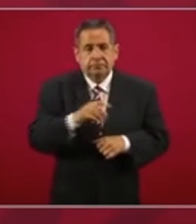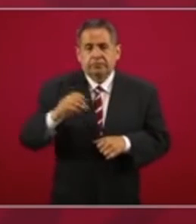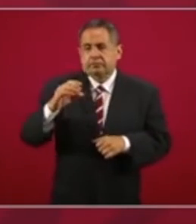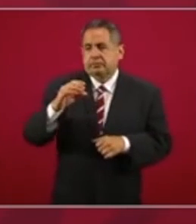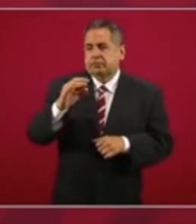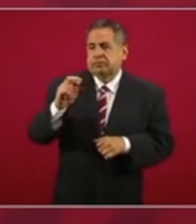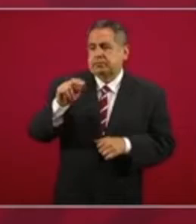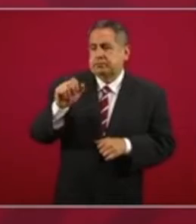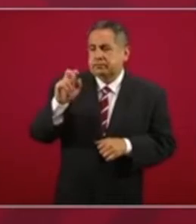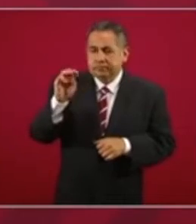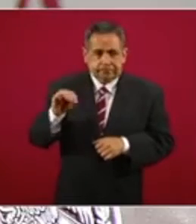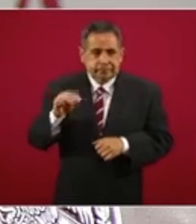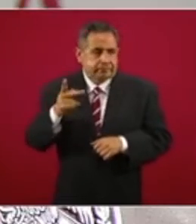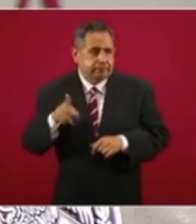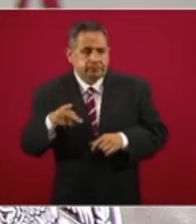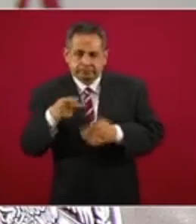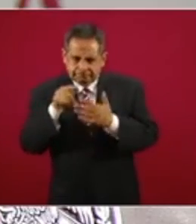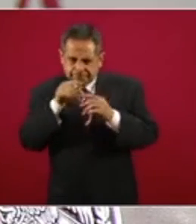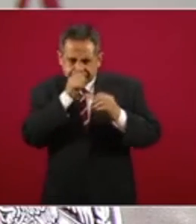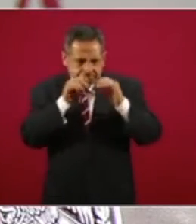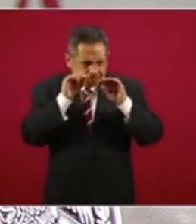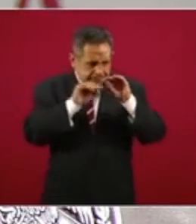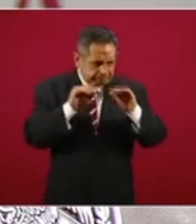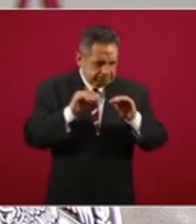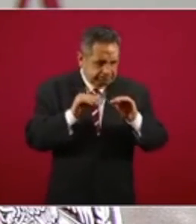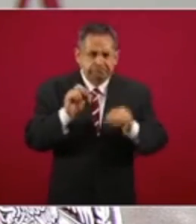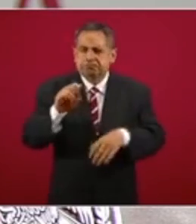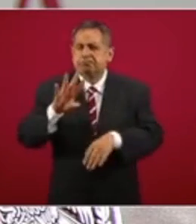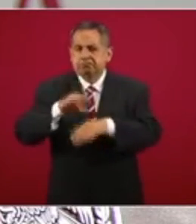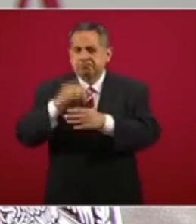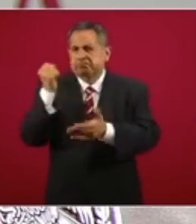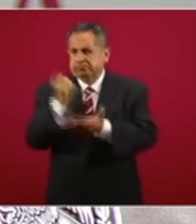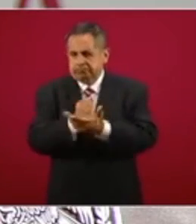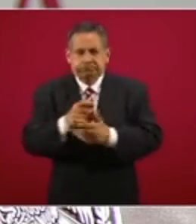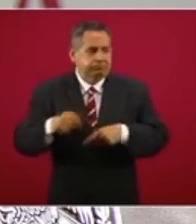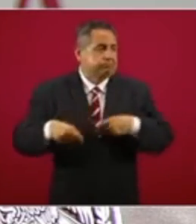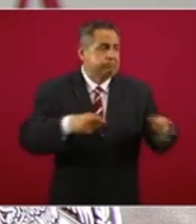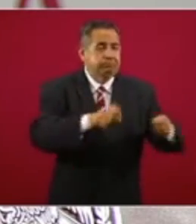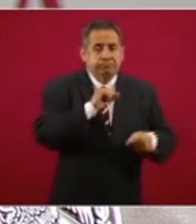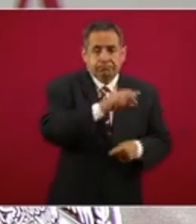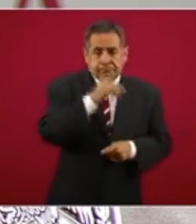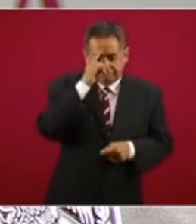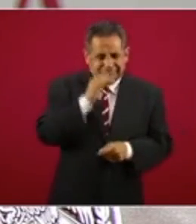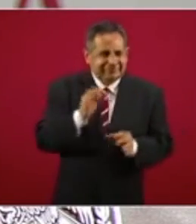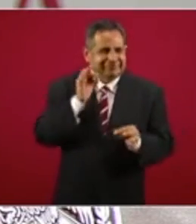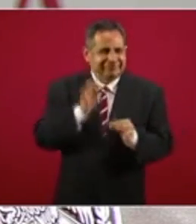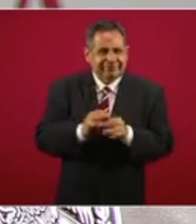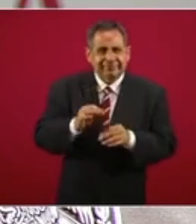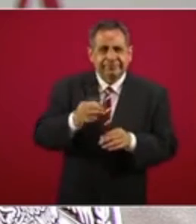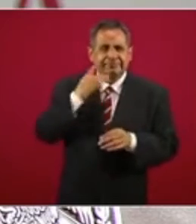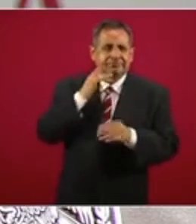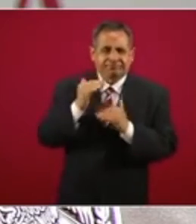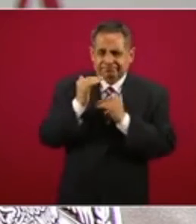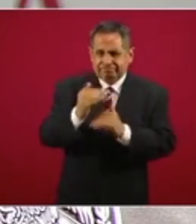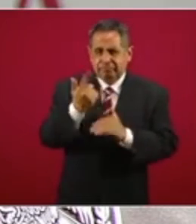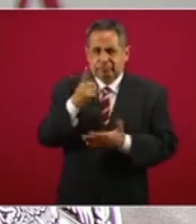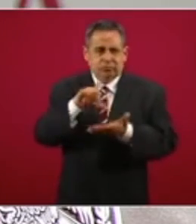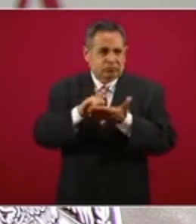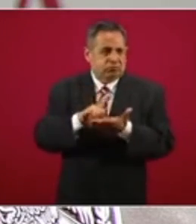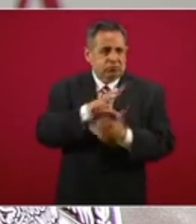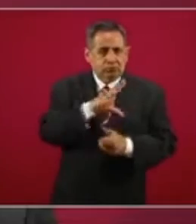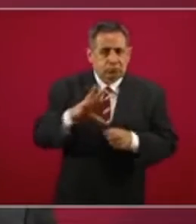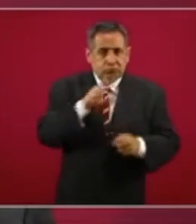que es la que autoriza el prototipo para garantizar la calidad y la exactitud en la medición tanto de los